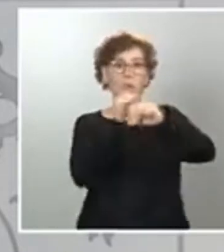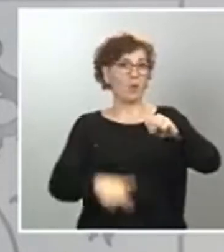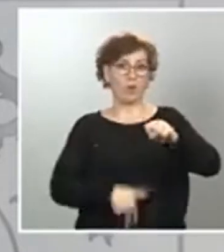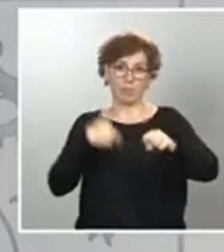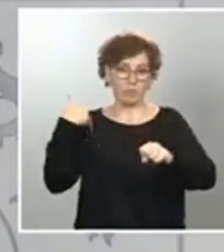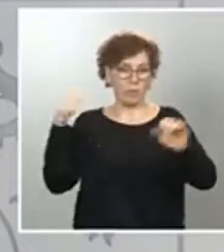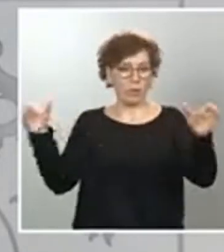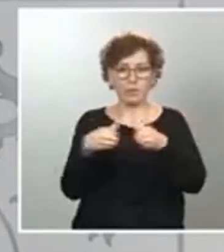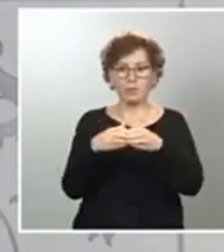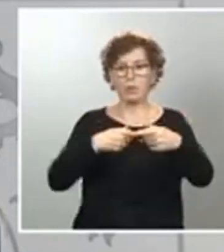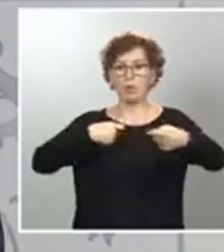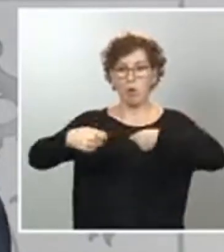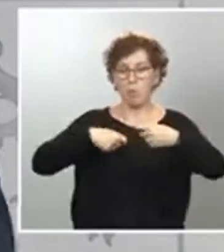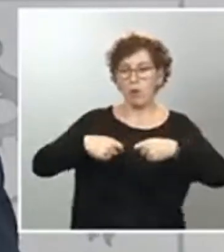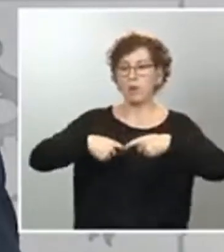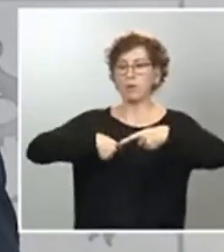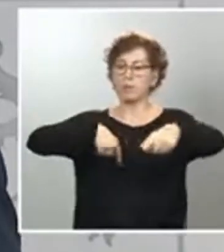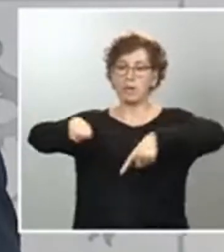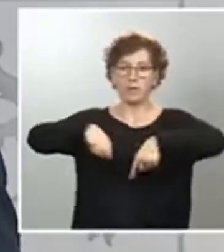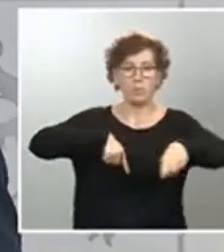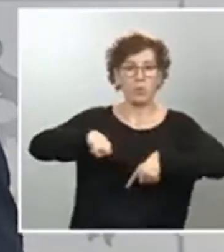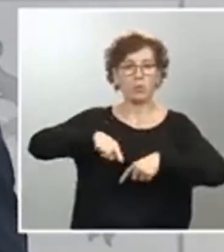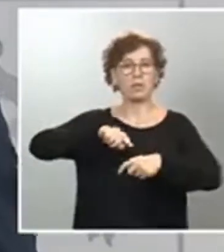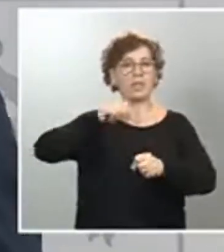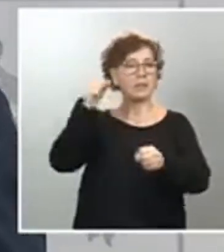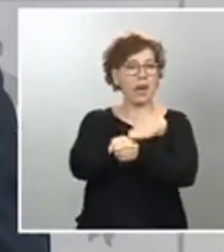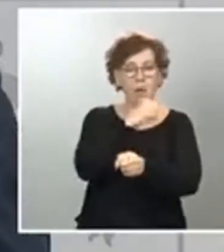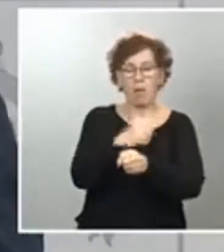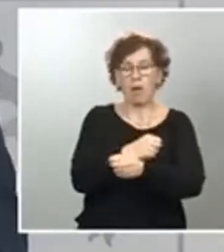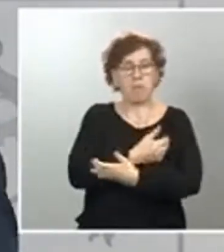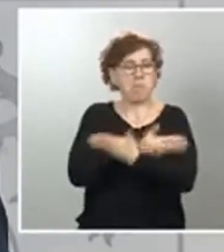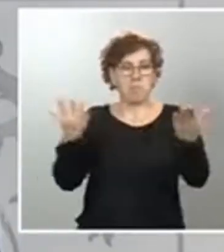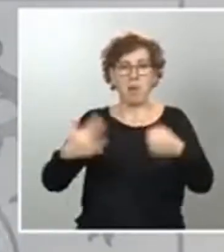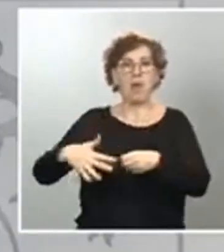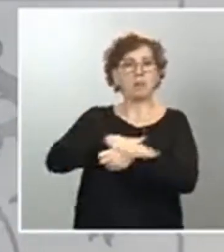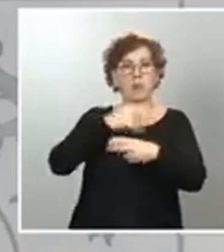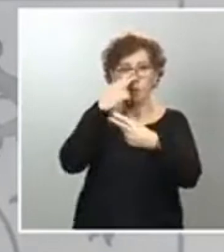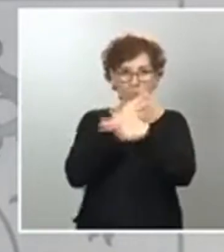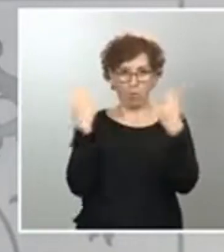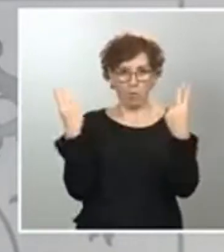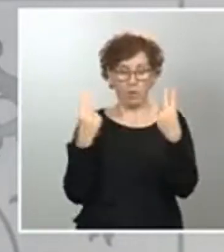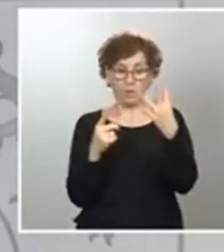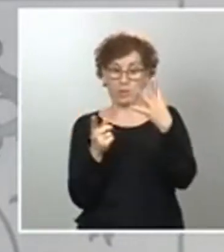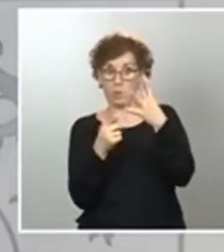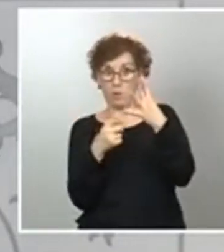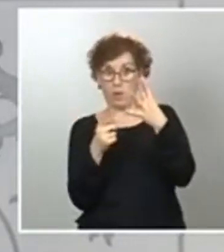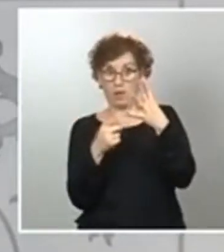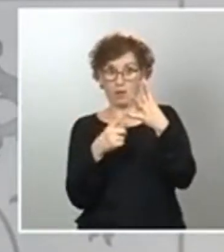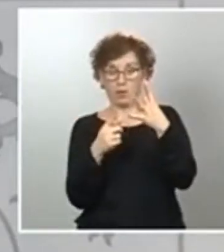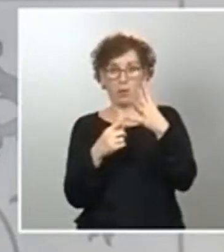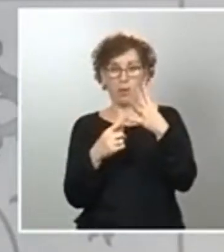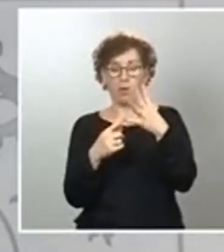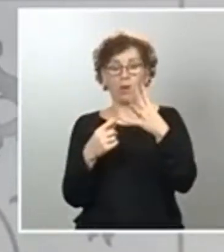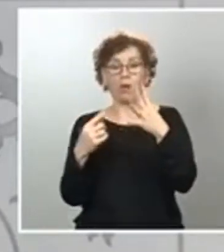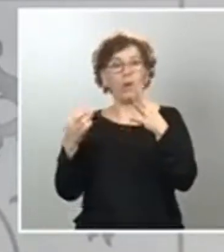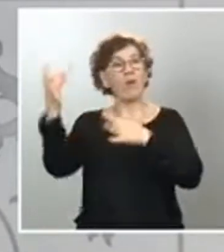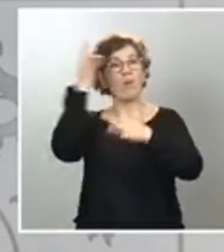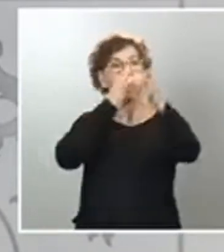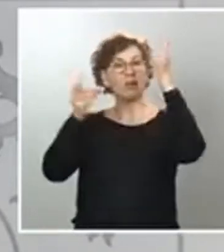transportes, centros de trabajo y en cualquier otro espacio público. Y en cuarto lugar, los datos de movilidad y los